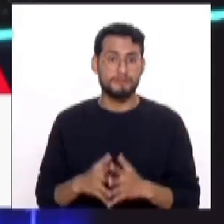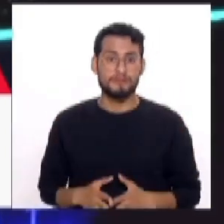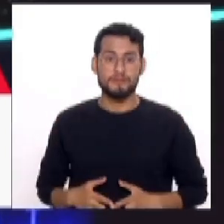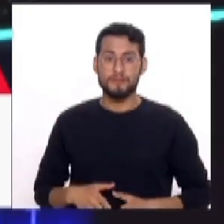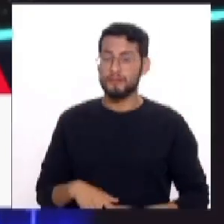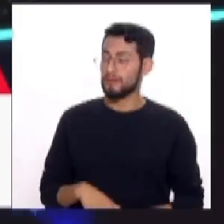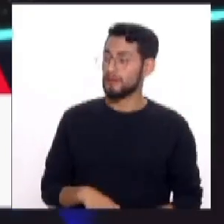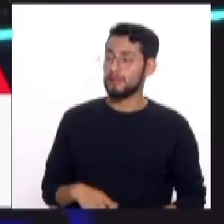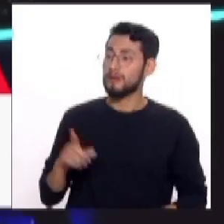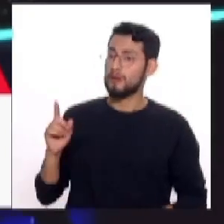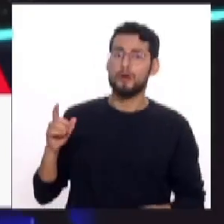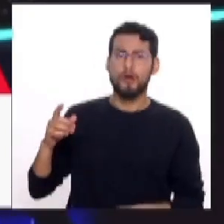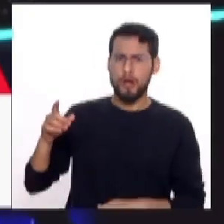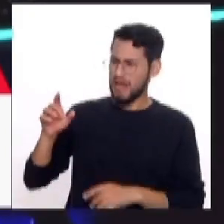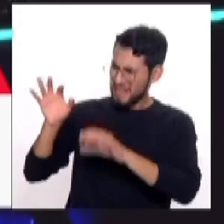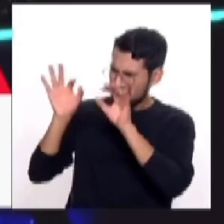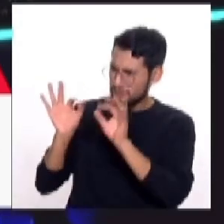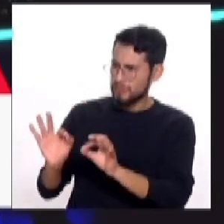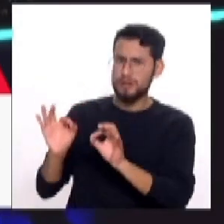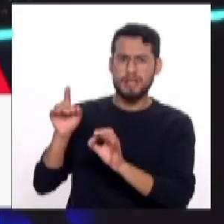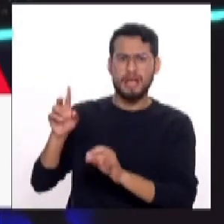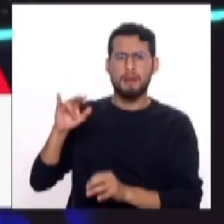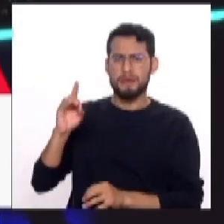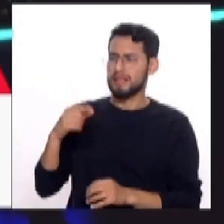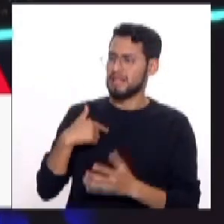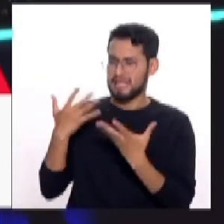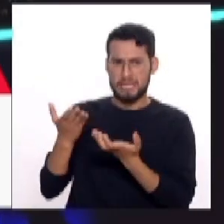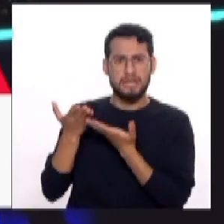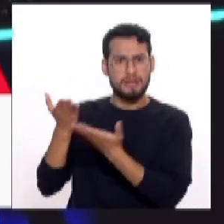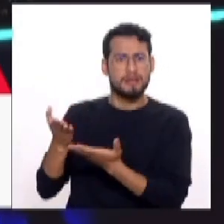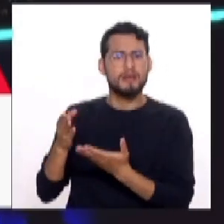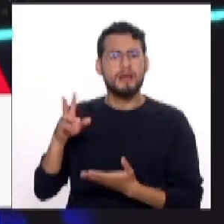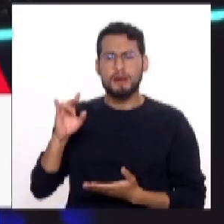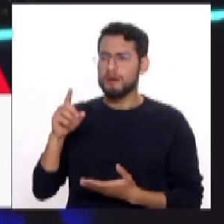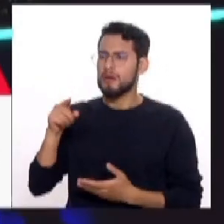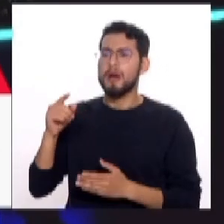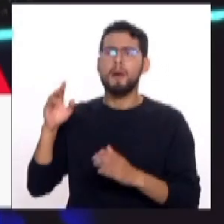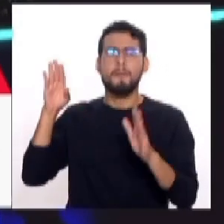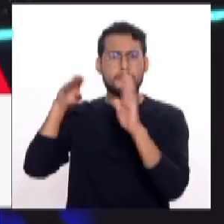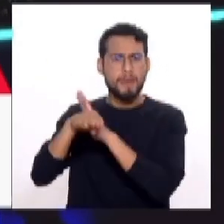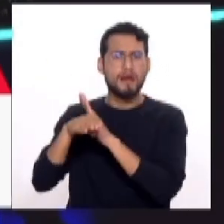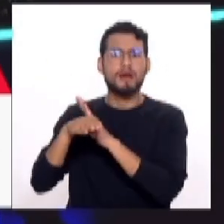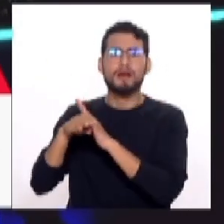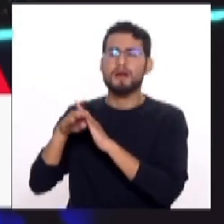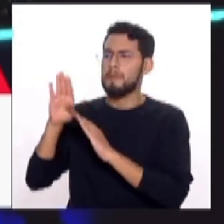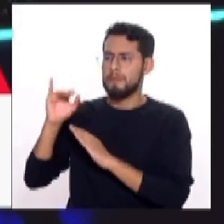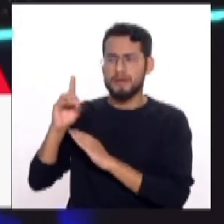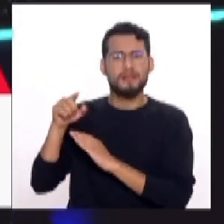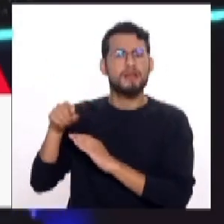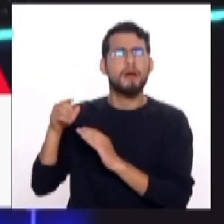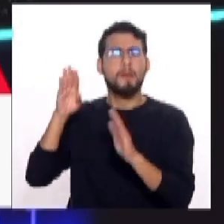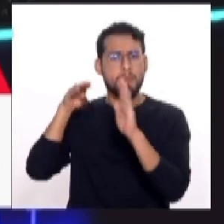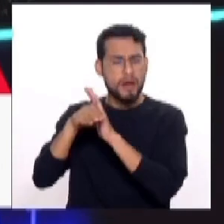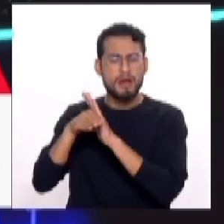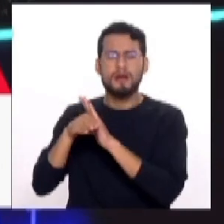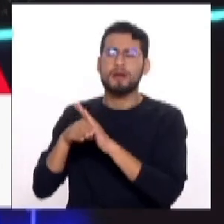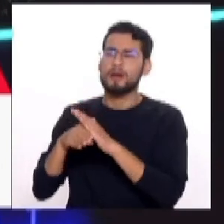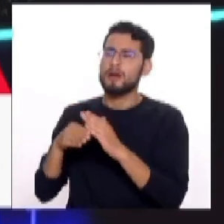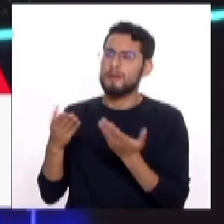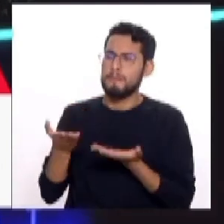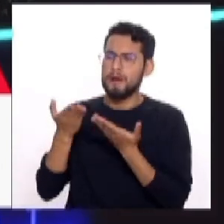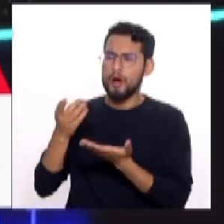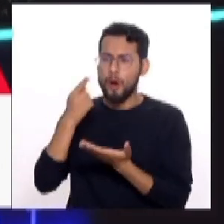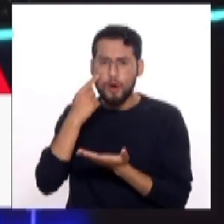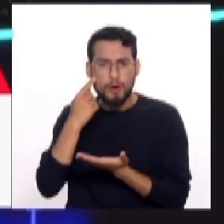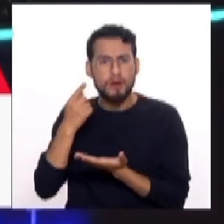gracias Y es justo lo que el bid quiere hacer el bid es un banco de conocimiento un banco que trae tanto